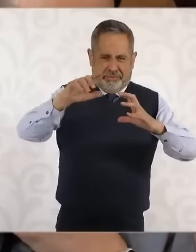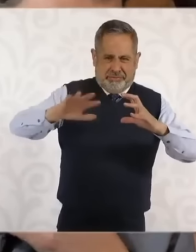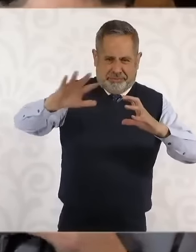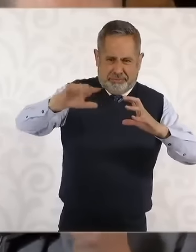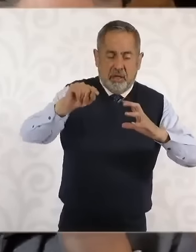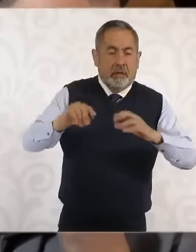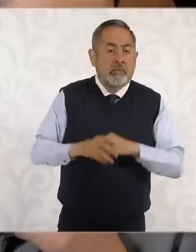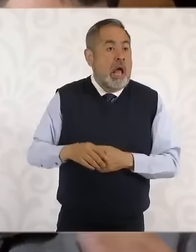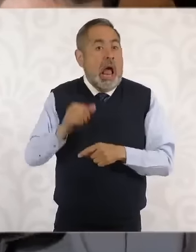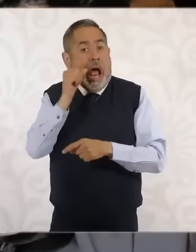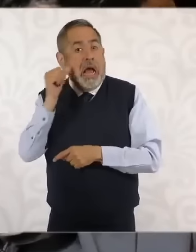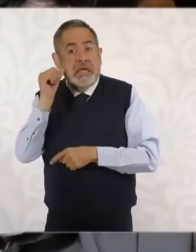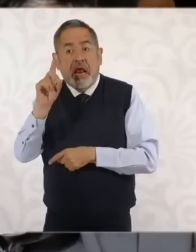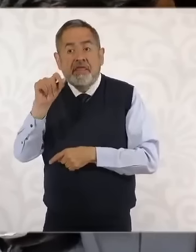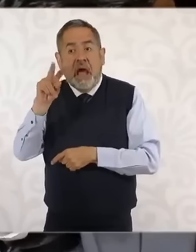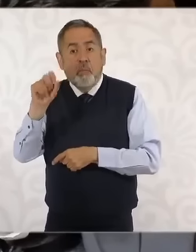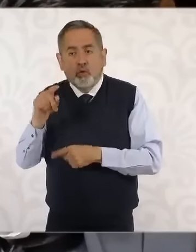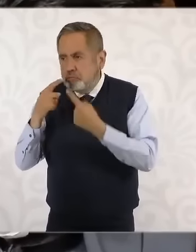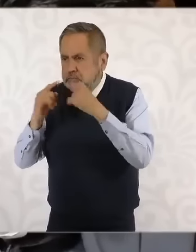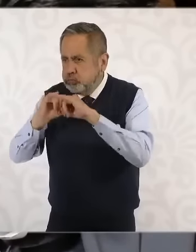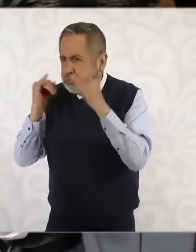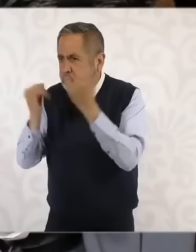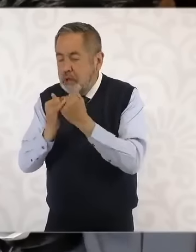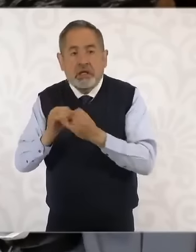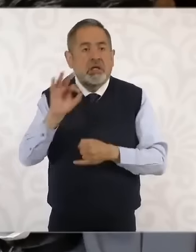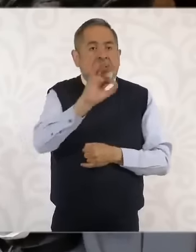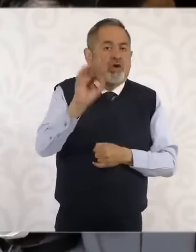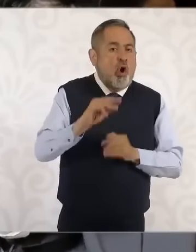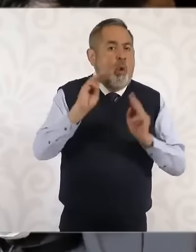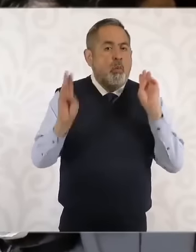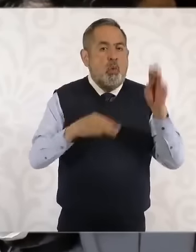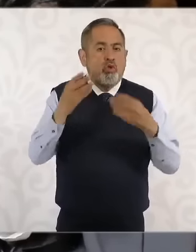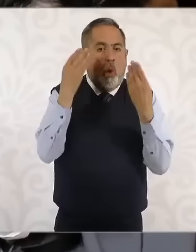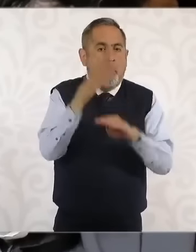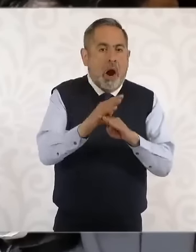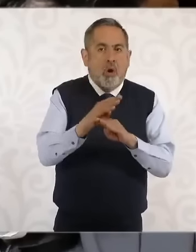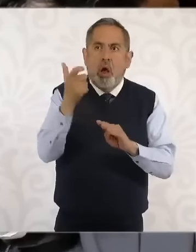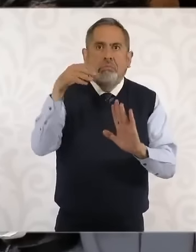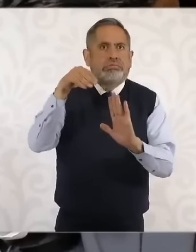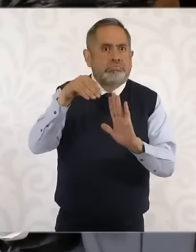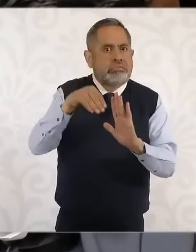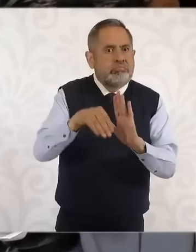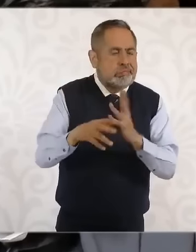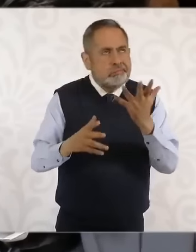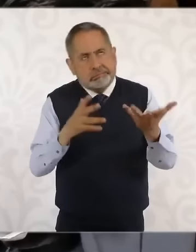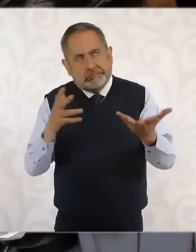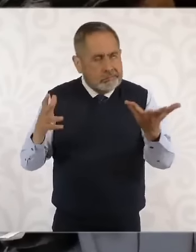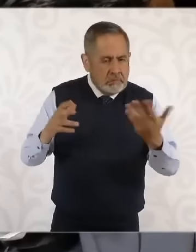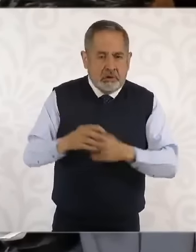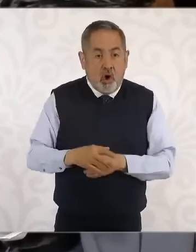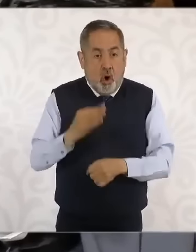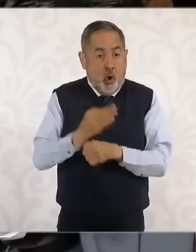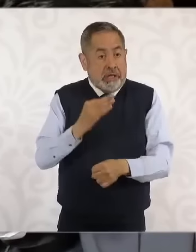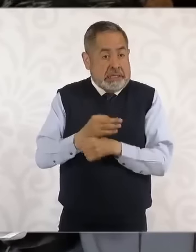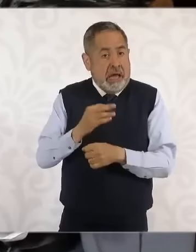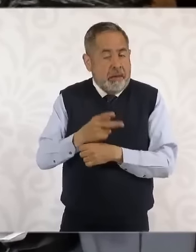los mercados, es decir, pues hay incertidumbre global. ¿Cuáles son nuestras mayores defensas frente a este mundo que se